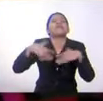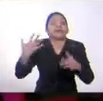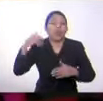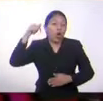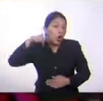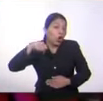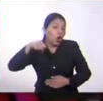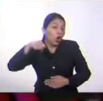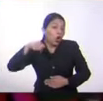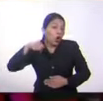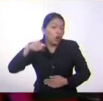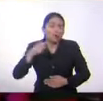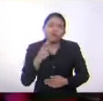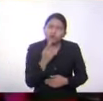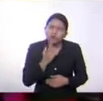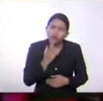documentar...